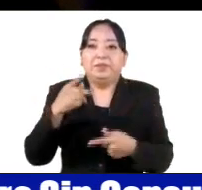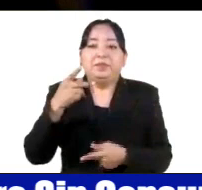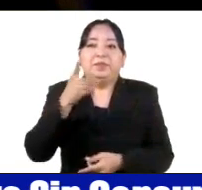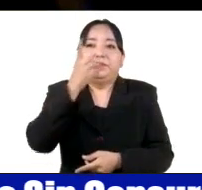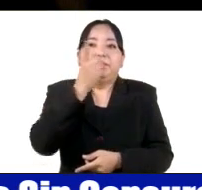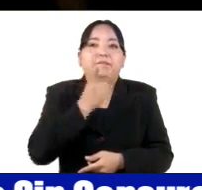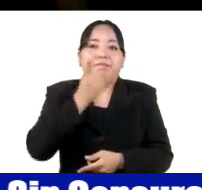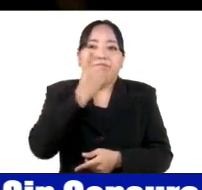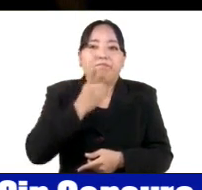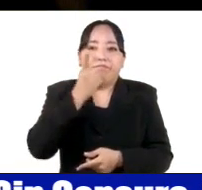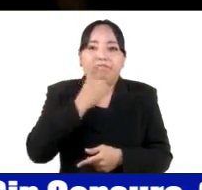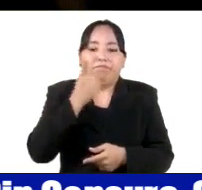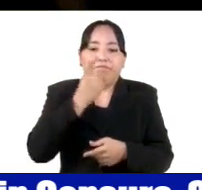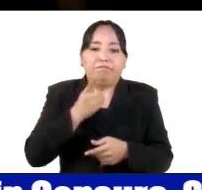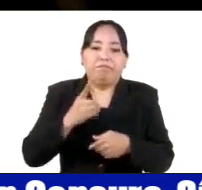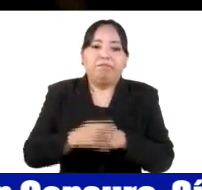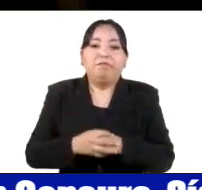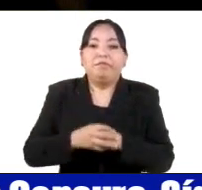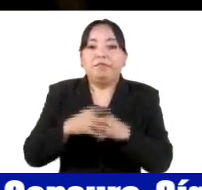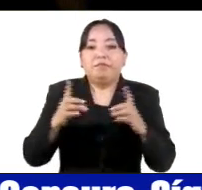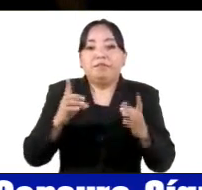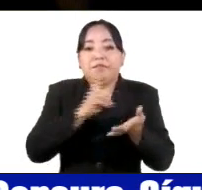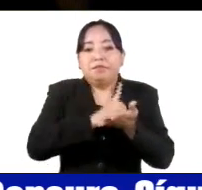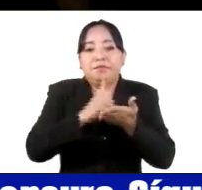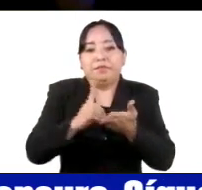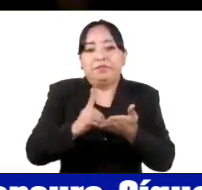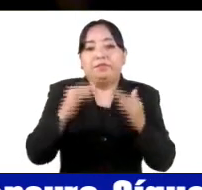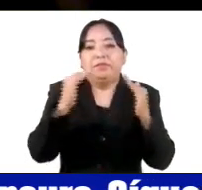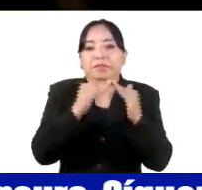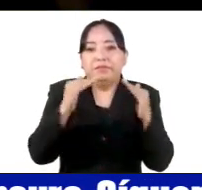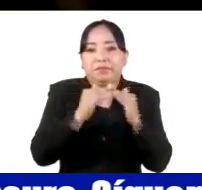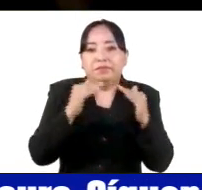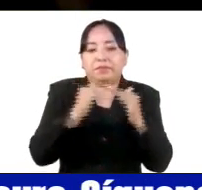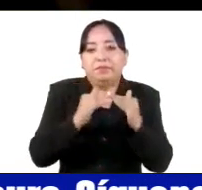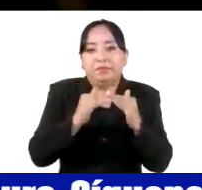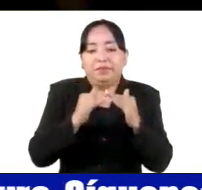Derecho a la vivienda. En estos casi 3 años de gobierno se han realizado